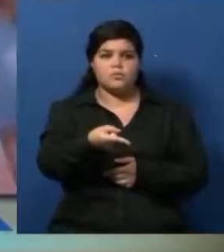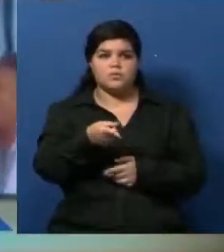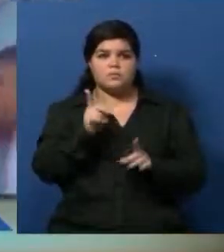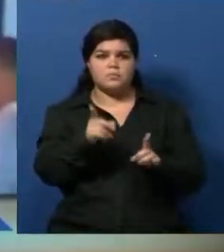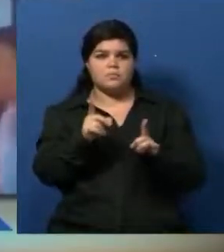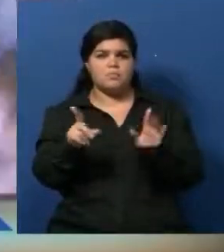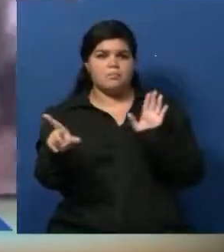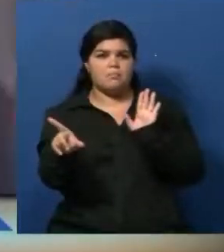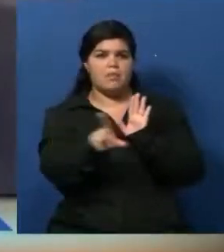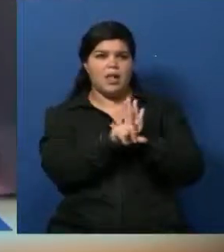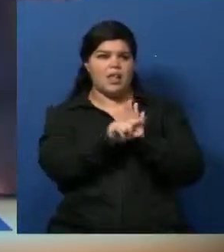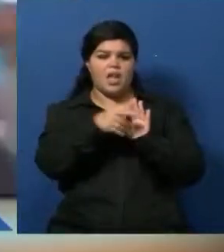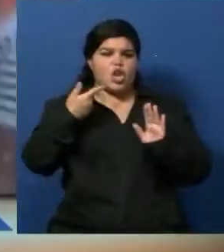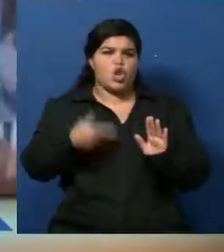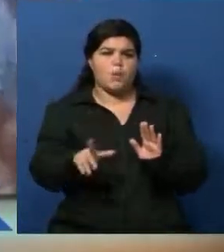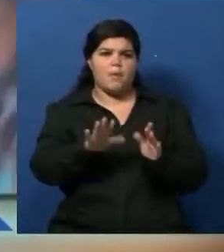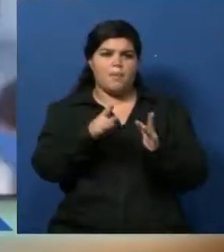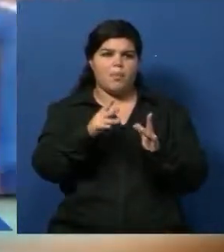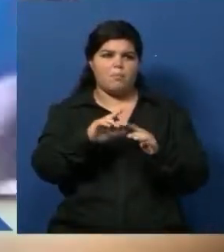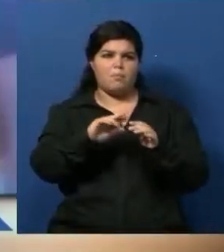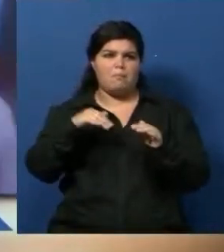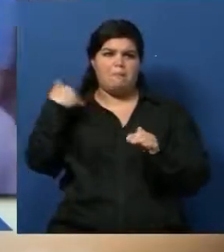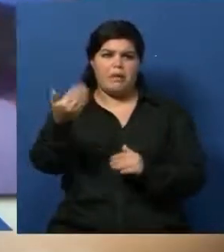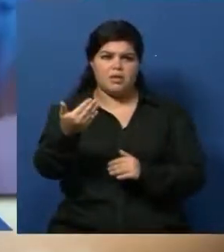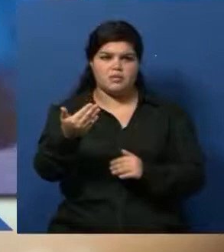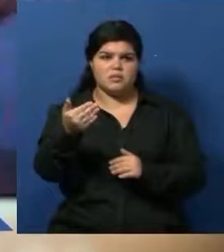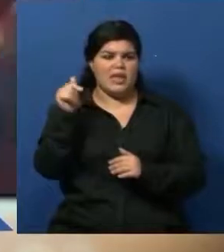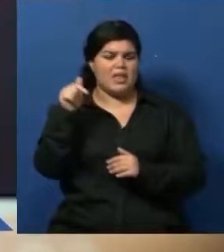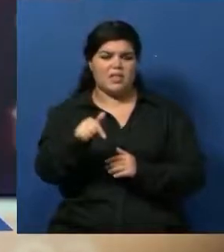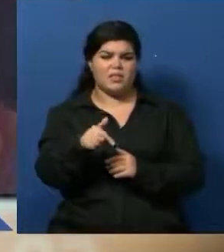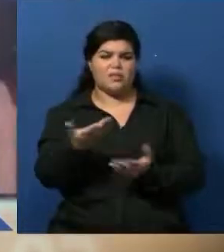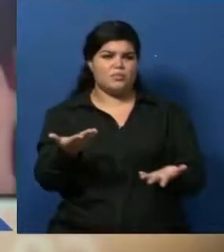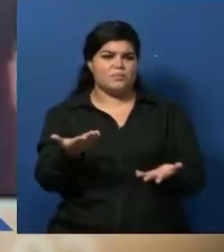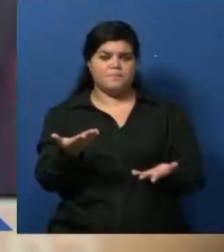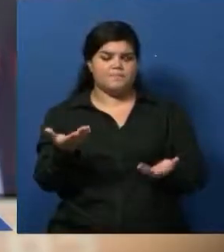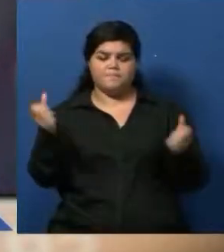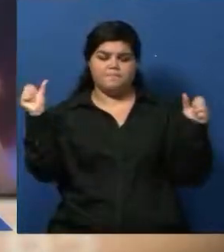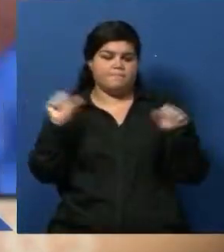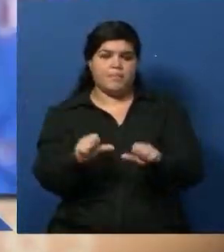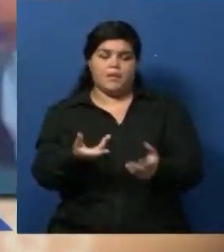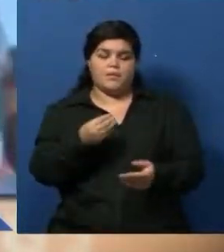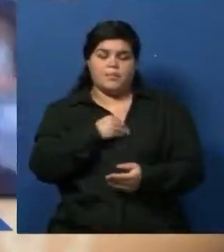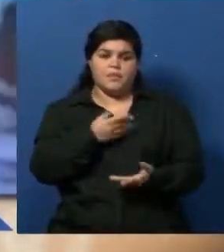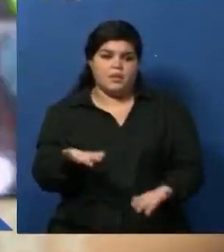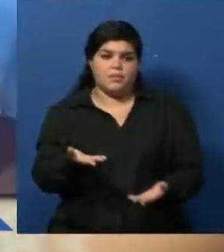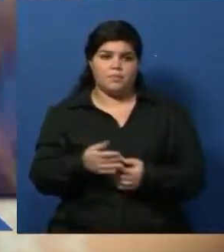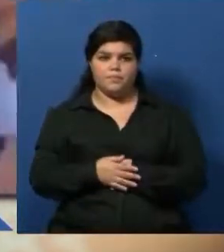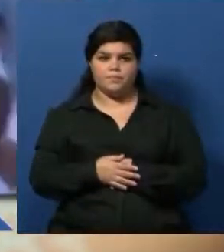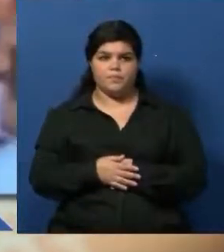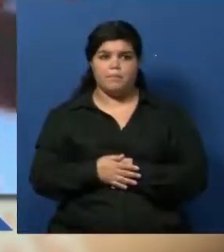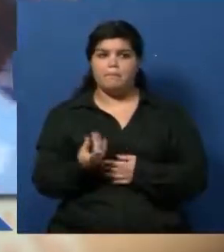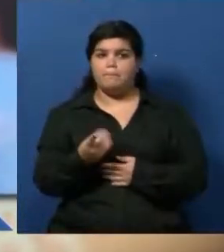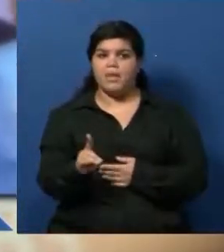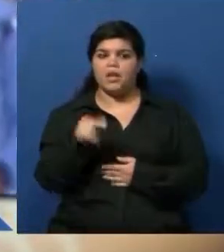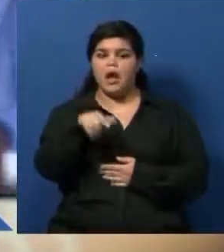que es normalmente una condena, es un tercio más, así que es una situación realmente compleja y lamentable, pero obviamente lo más trascendente es que un